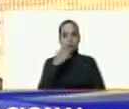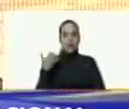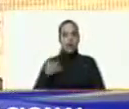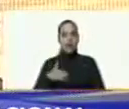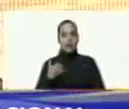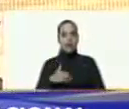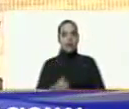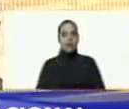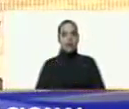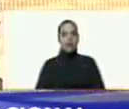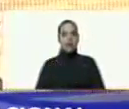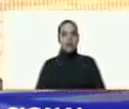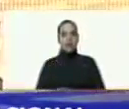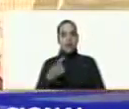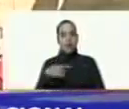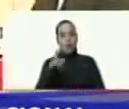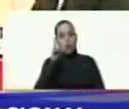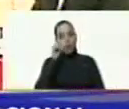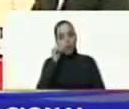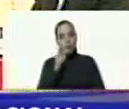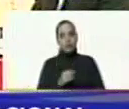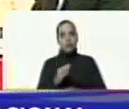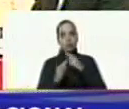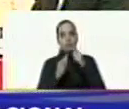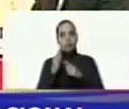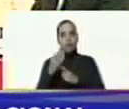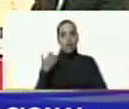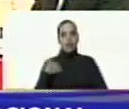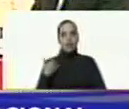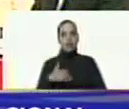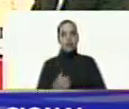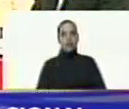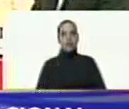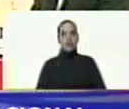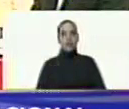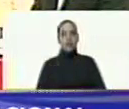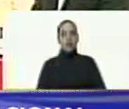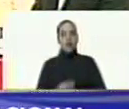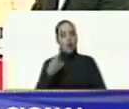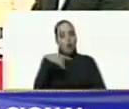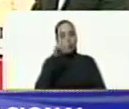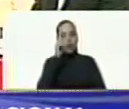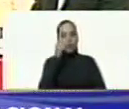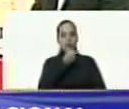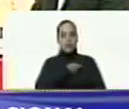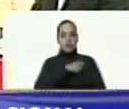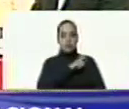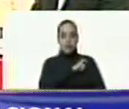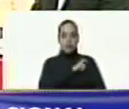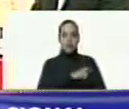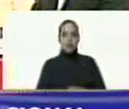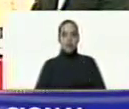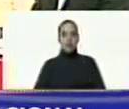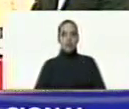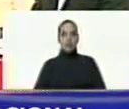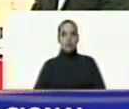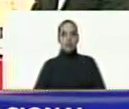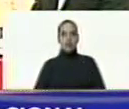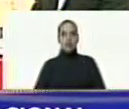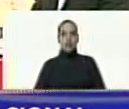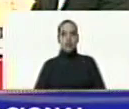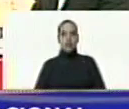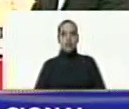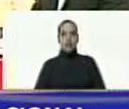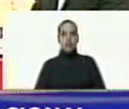a Luciano Páez, Argentina, Omar Diallo, Cataluña, mi saludo a Cataluña, desde aquí, desde